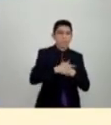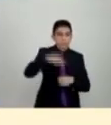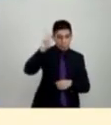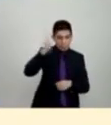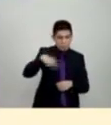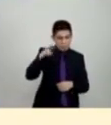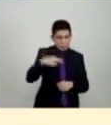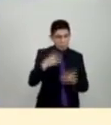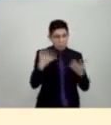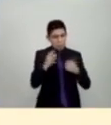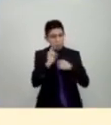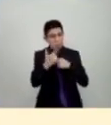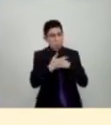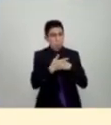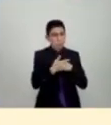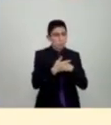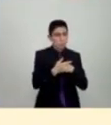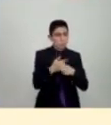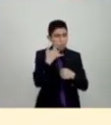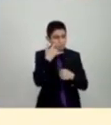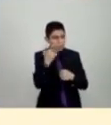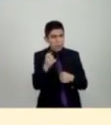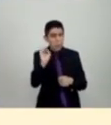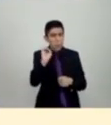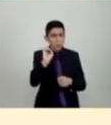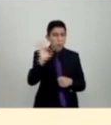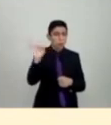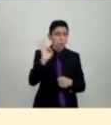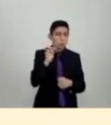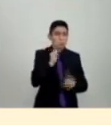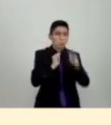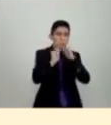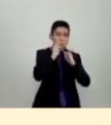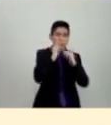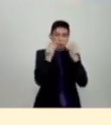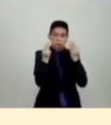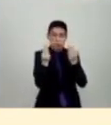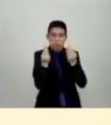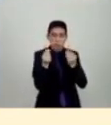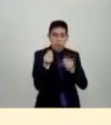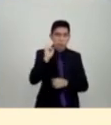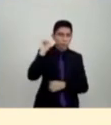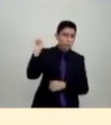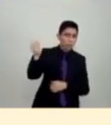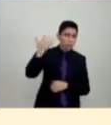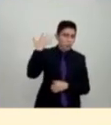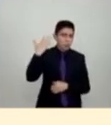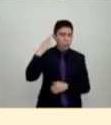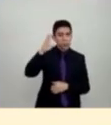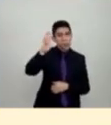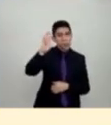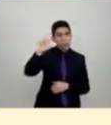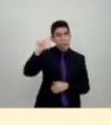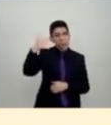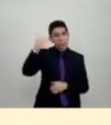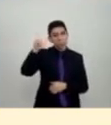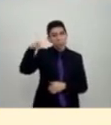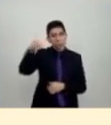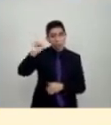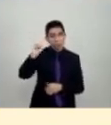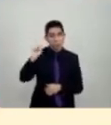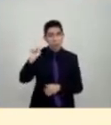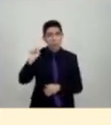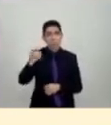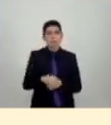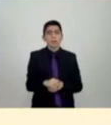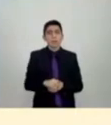muy extraño o beber demasiado, pero hubo un congreso literario en Bahamas, en un club mediterráneo,